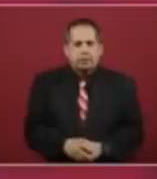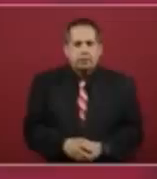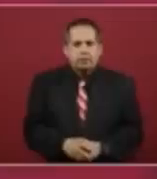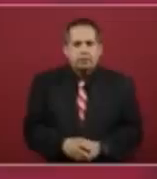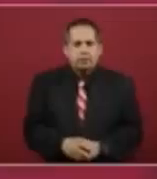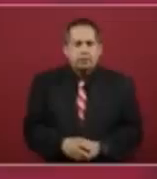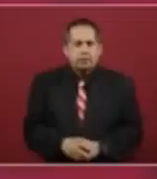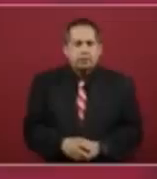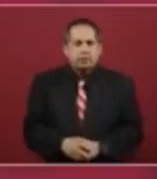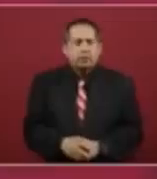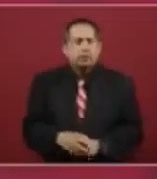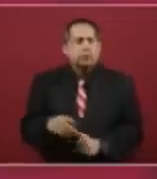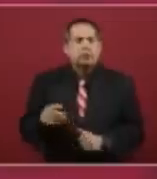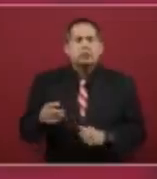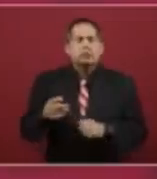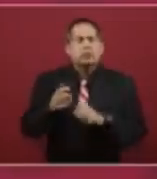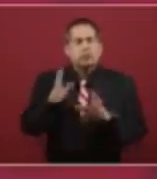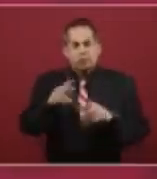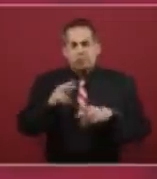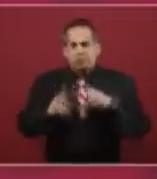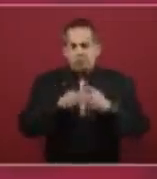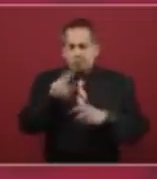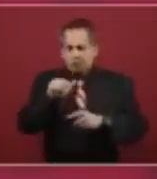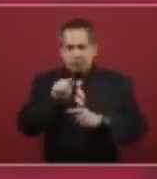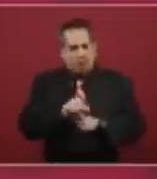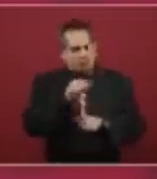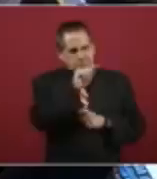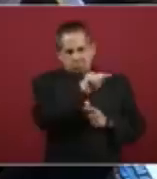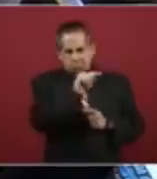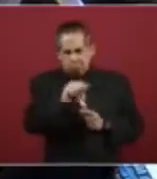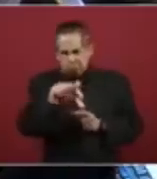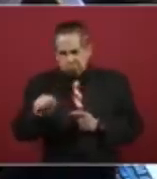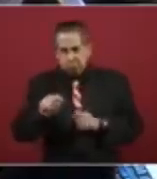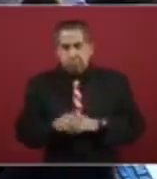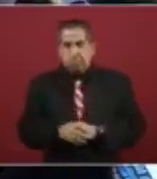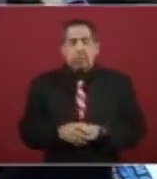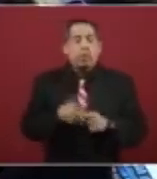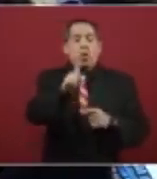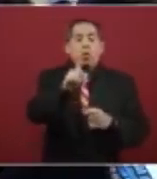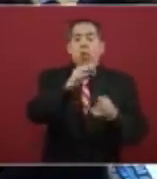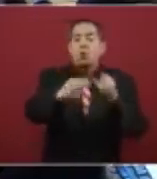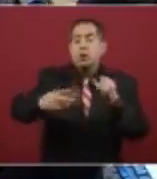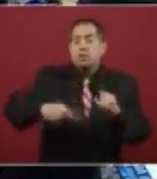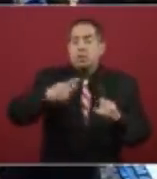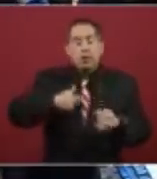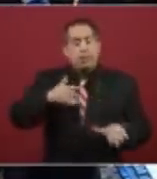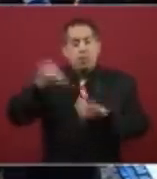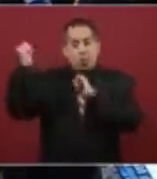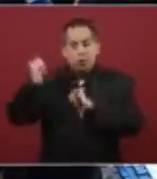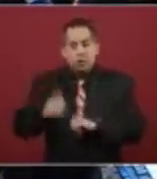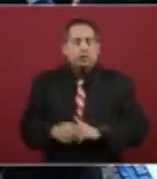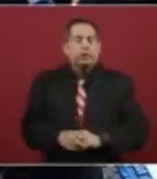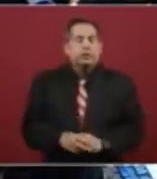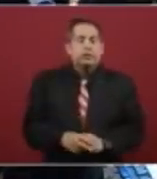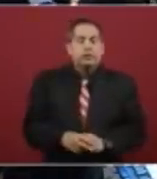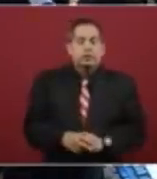ahí vamos avanzando poco a poco. Una pregunta porque me tengo que ir.